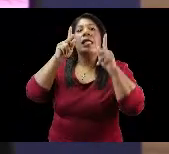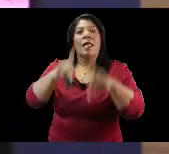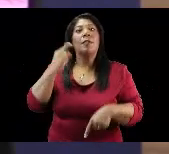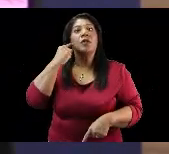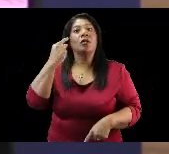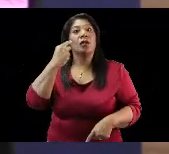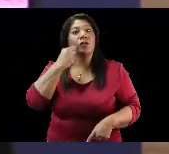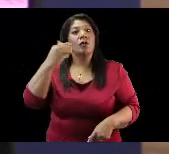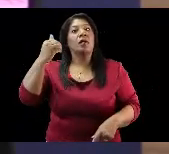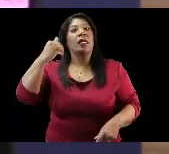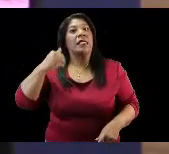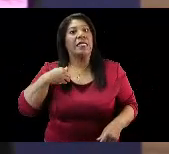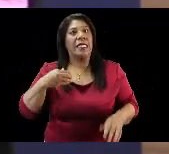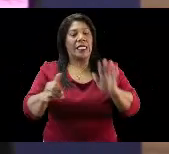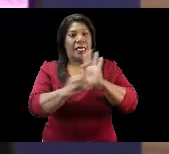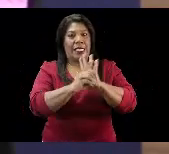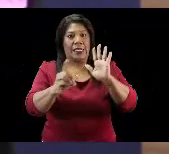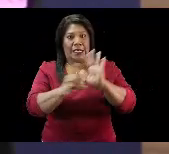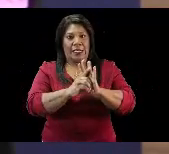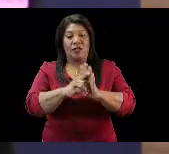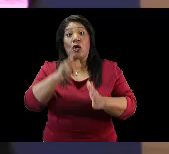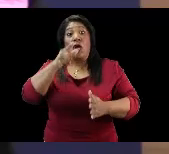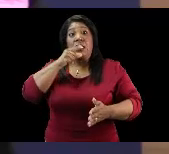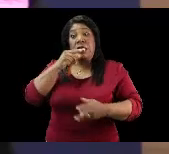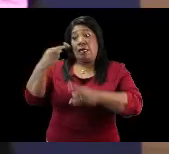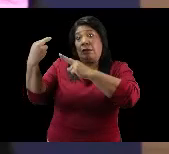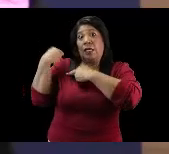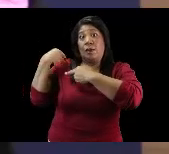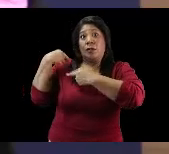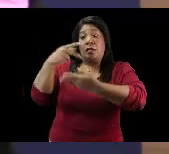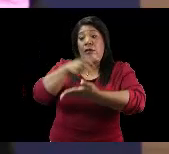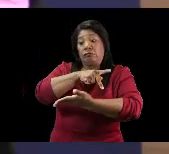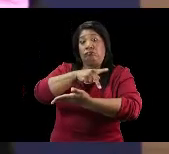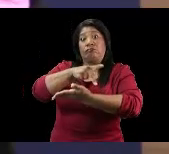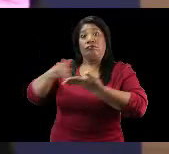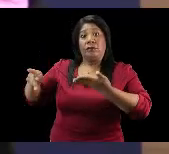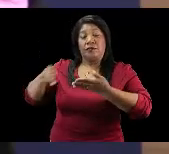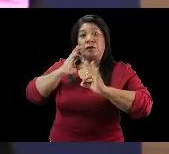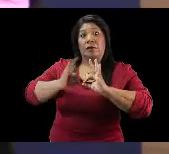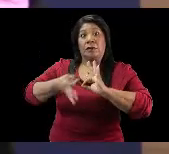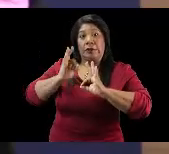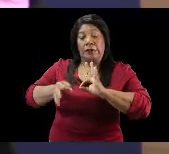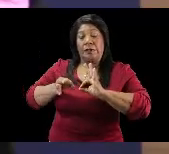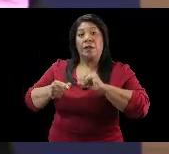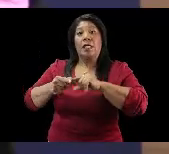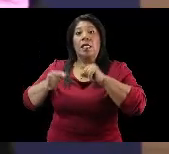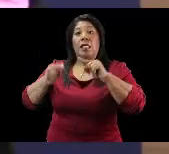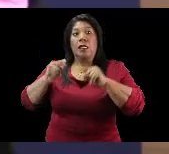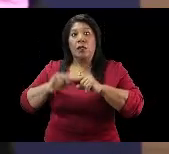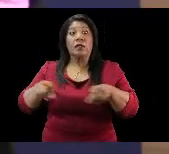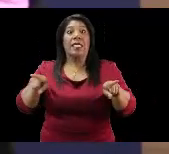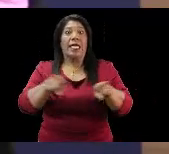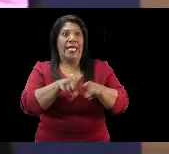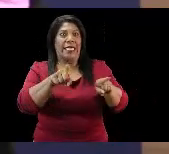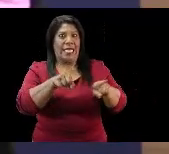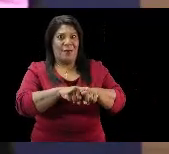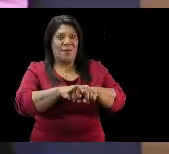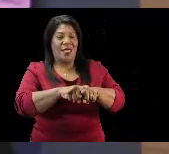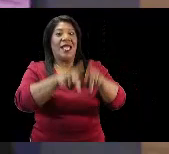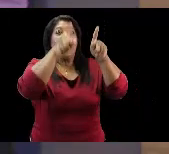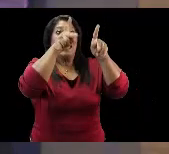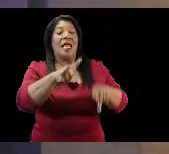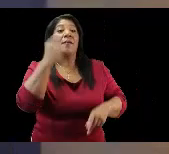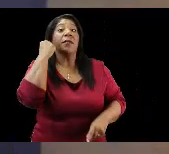auditivamente, interpretarlo o traducirlo en la lengua de señas panameñas y viceversa, que es la parte un